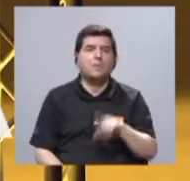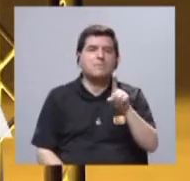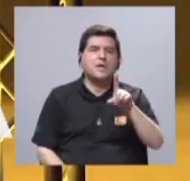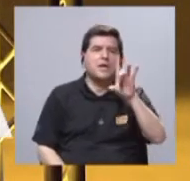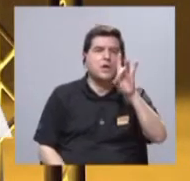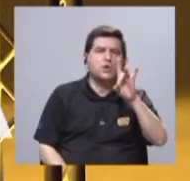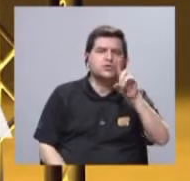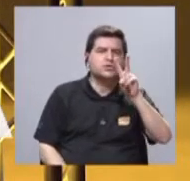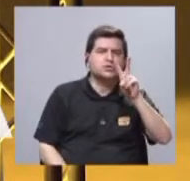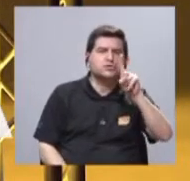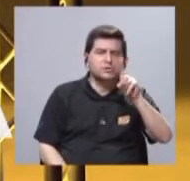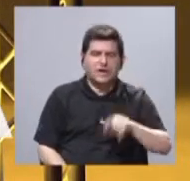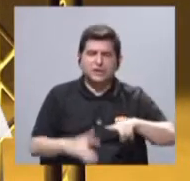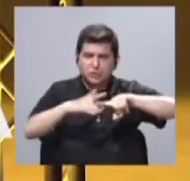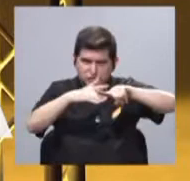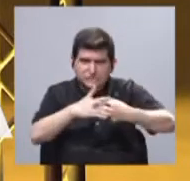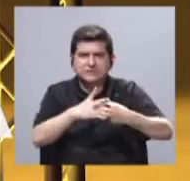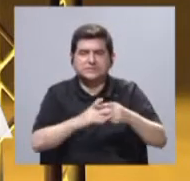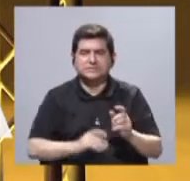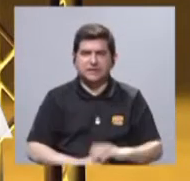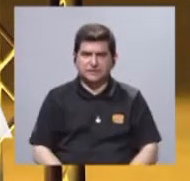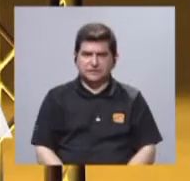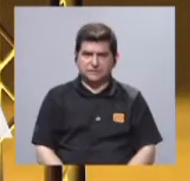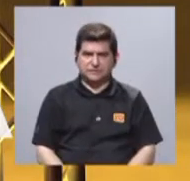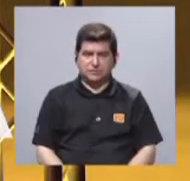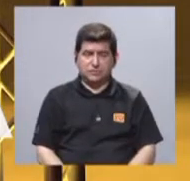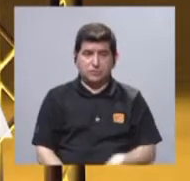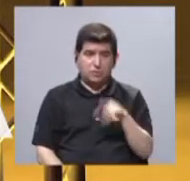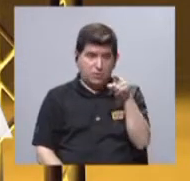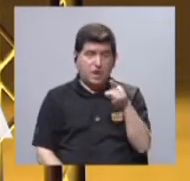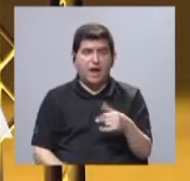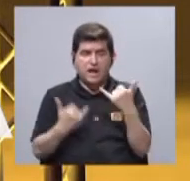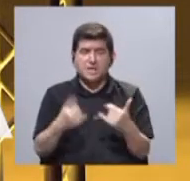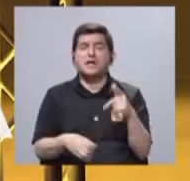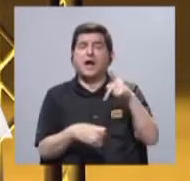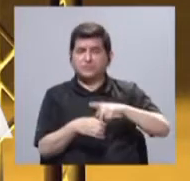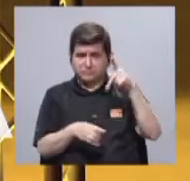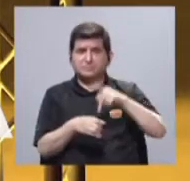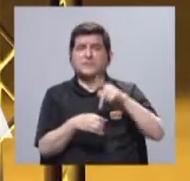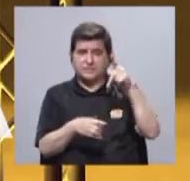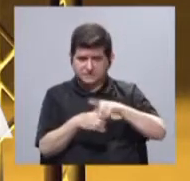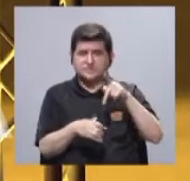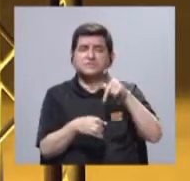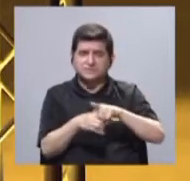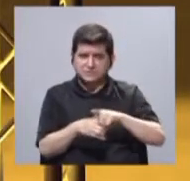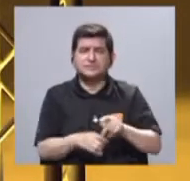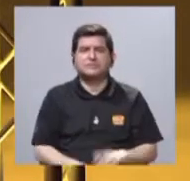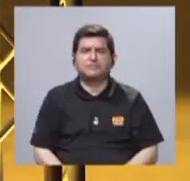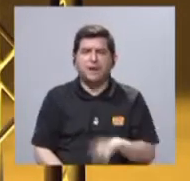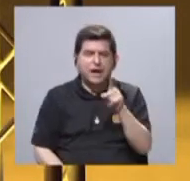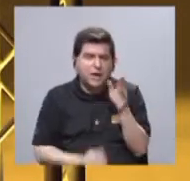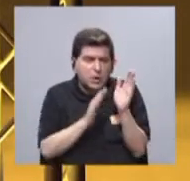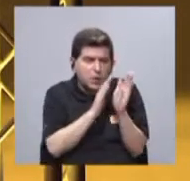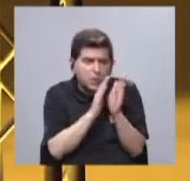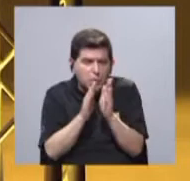hacia 1821, principios del 21, él está ya involucrado en